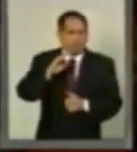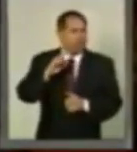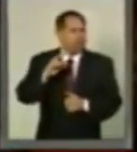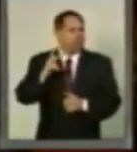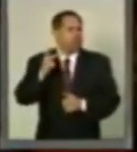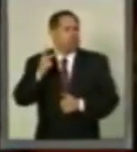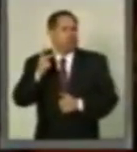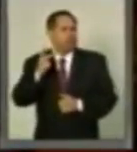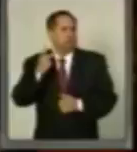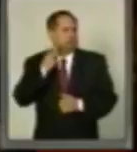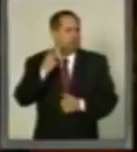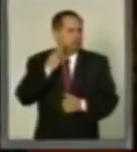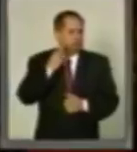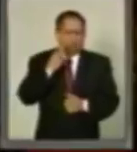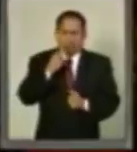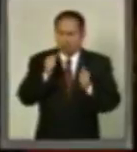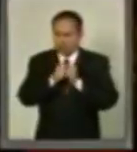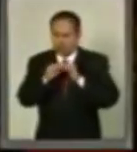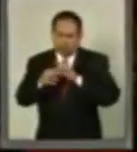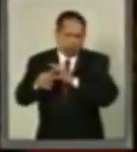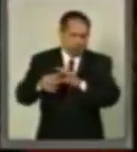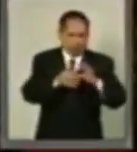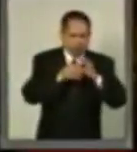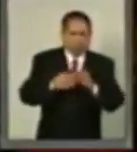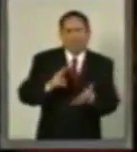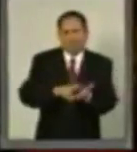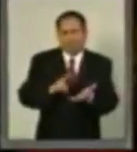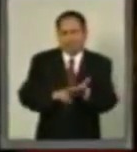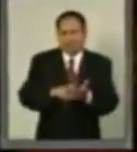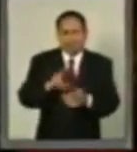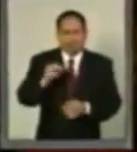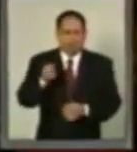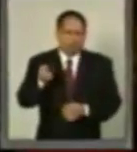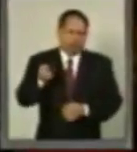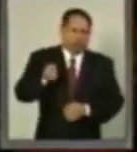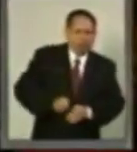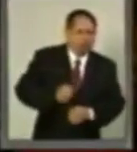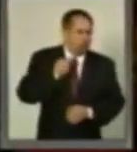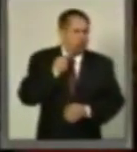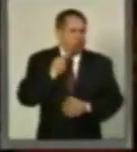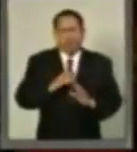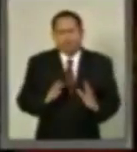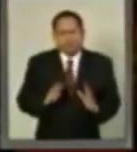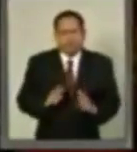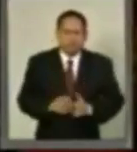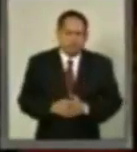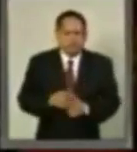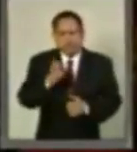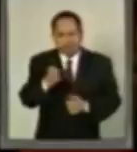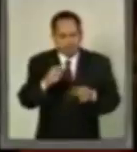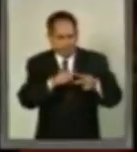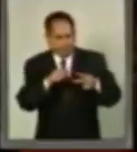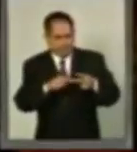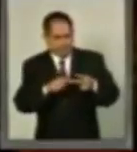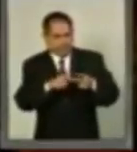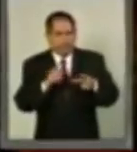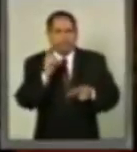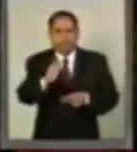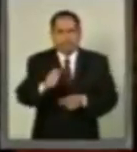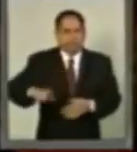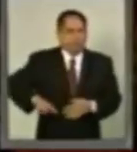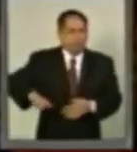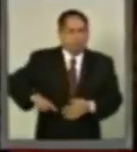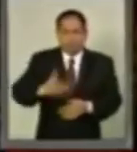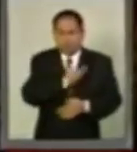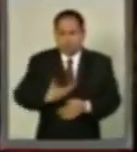que la política de la fuerza. Y es precisamente en base a estos y otros principios que el gobierno del